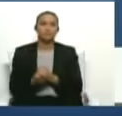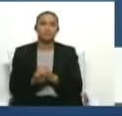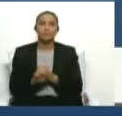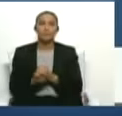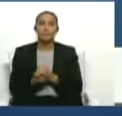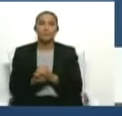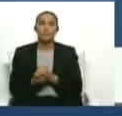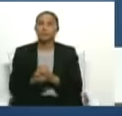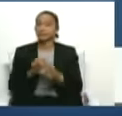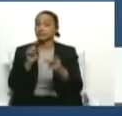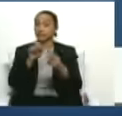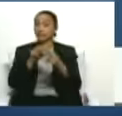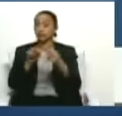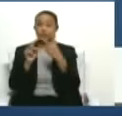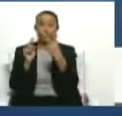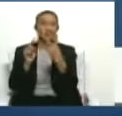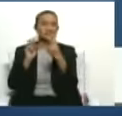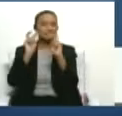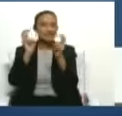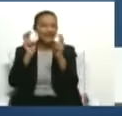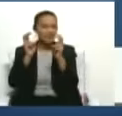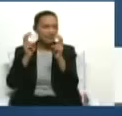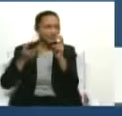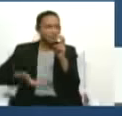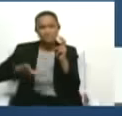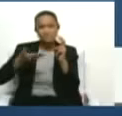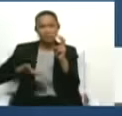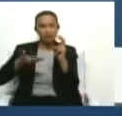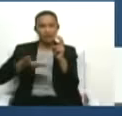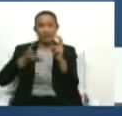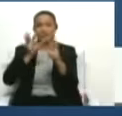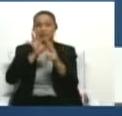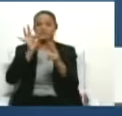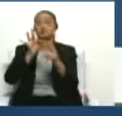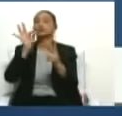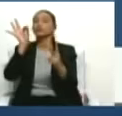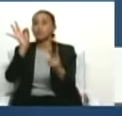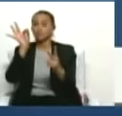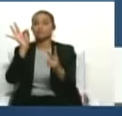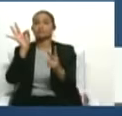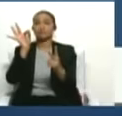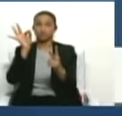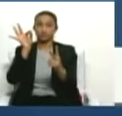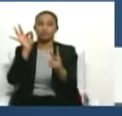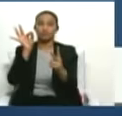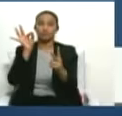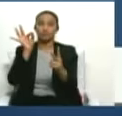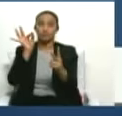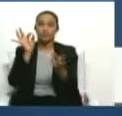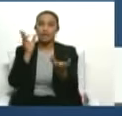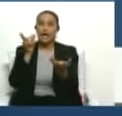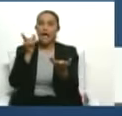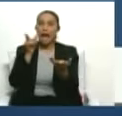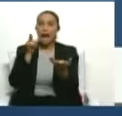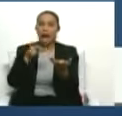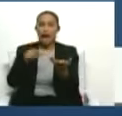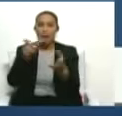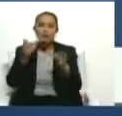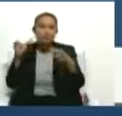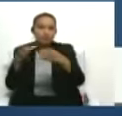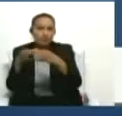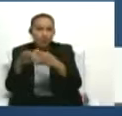dos temas clave para este Ministerio Público: la lucha contra la corrupción, develando 36 tramas vinculadas a la